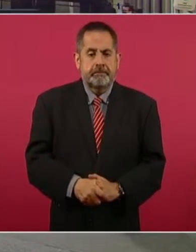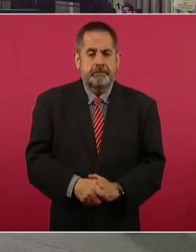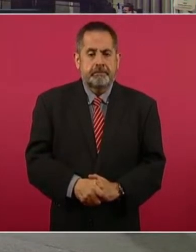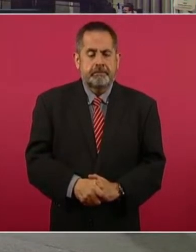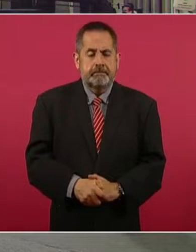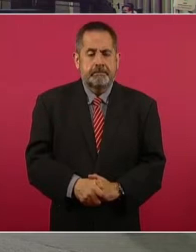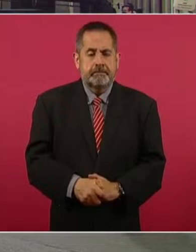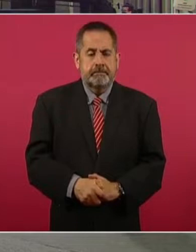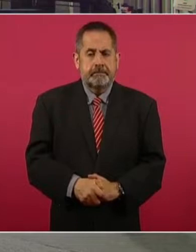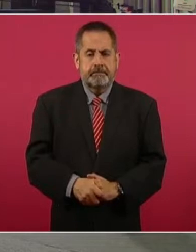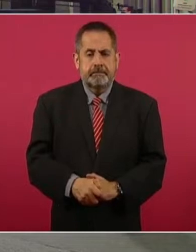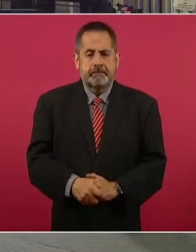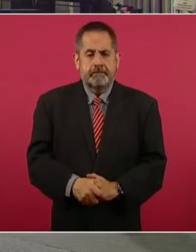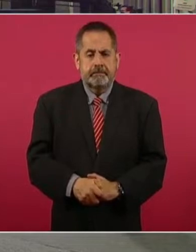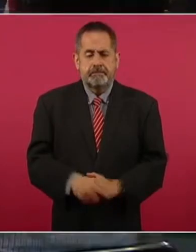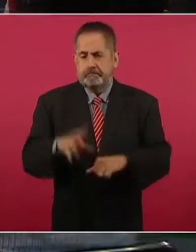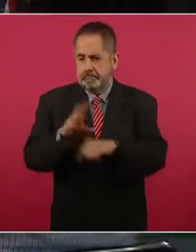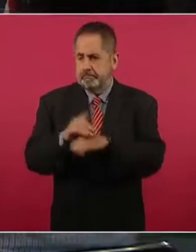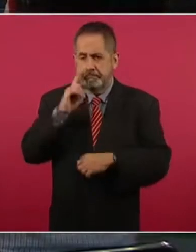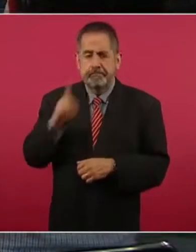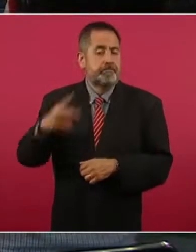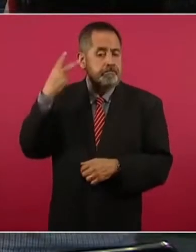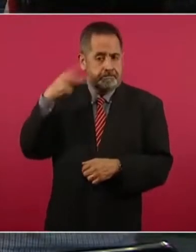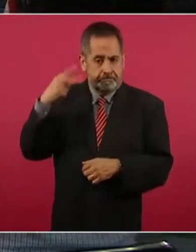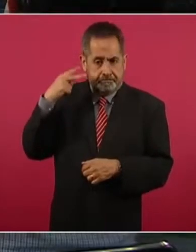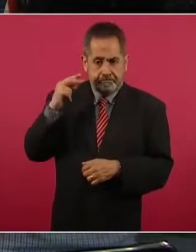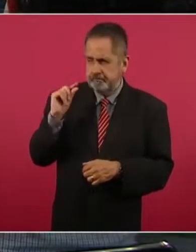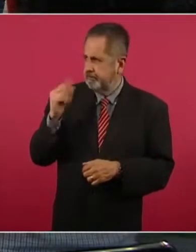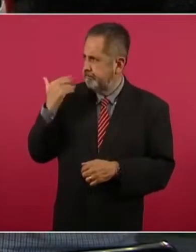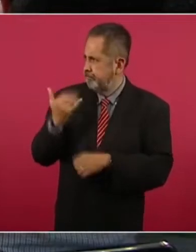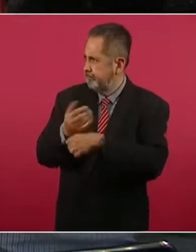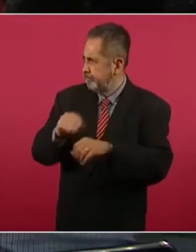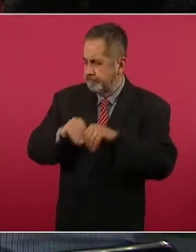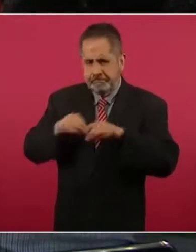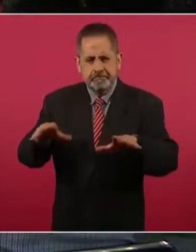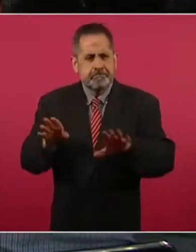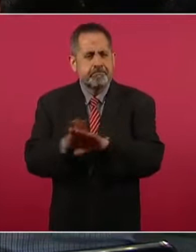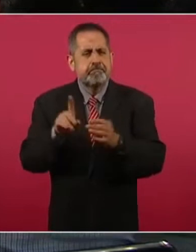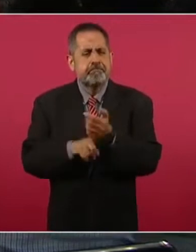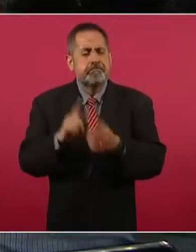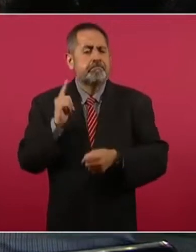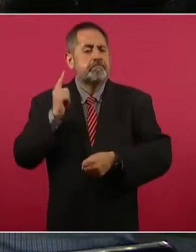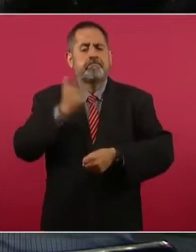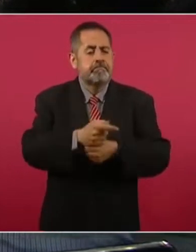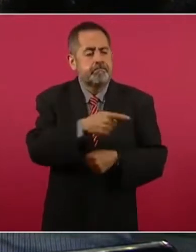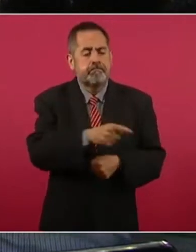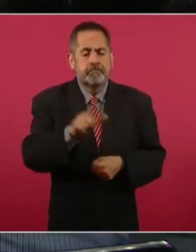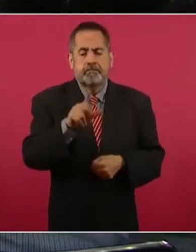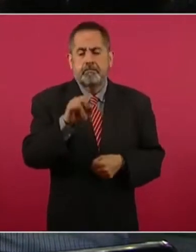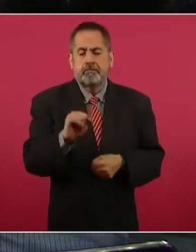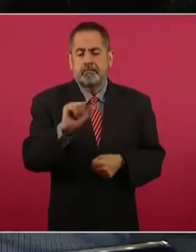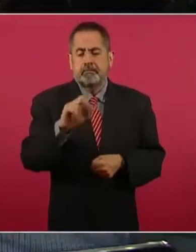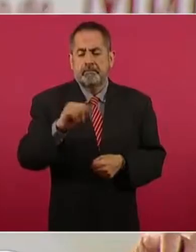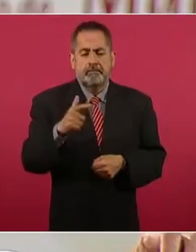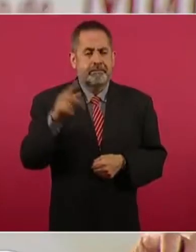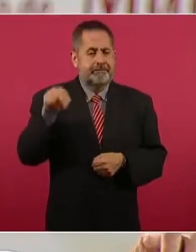Sí, con su permiso. En el caso de Veracruz, recientemente informamos de la detención de Luis Ángel N. alias